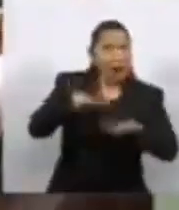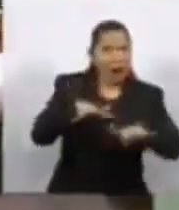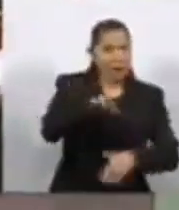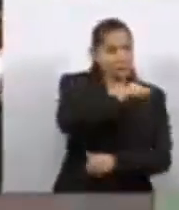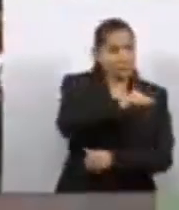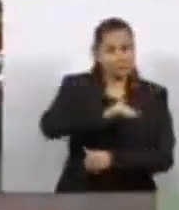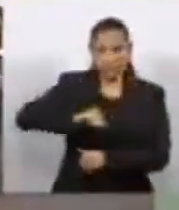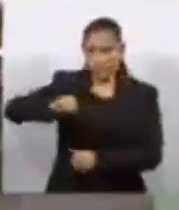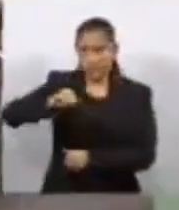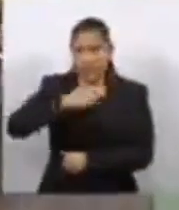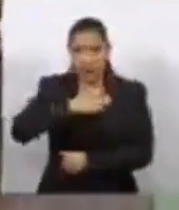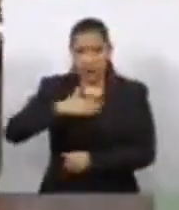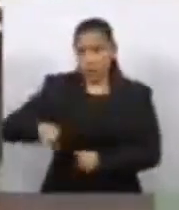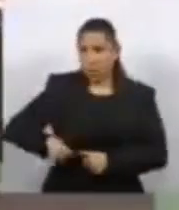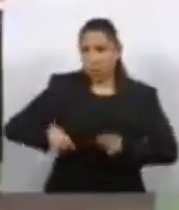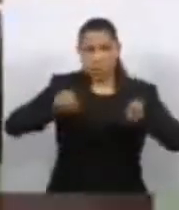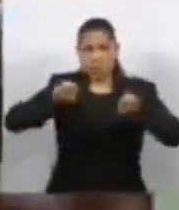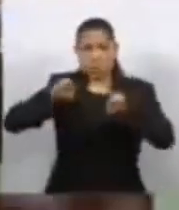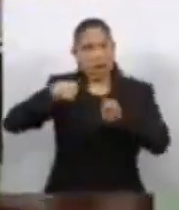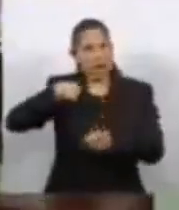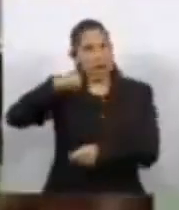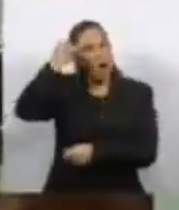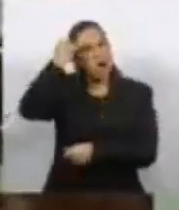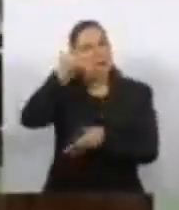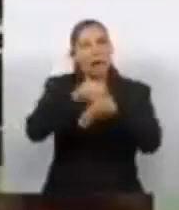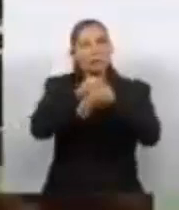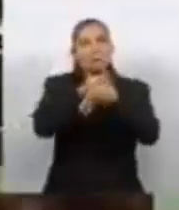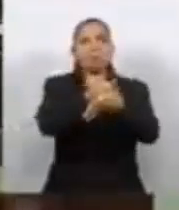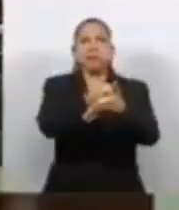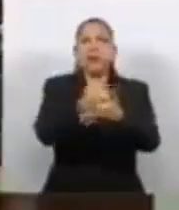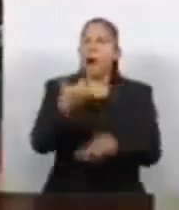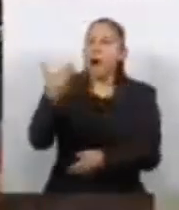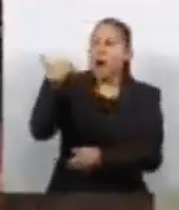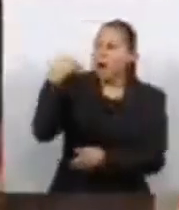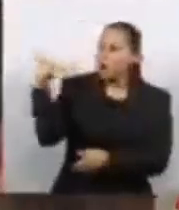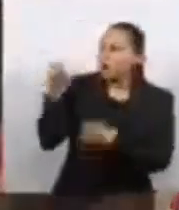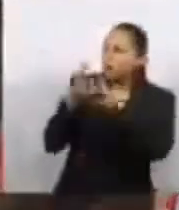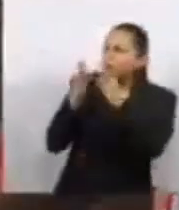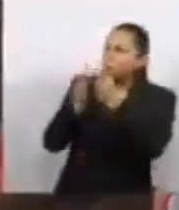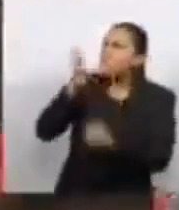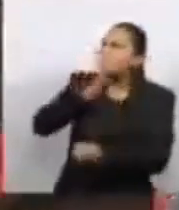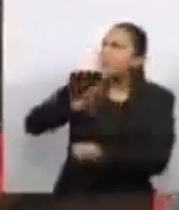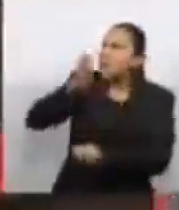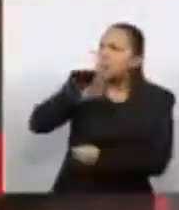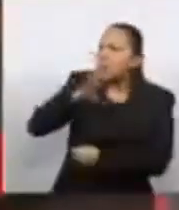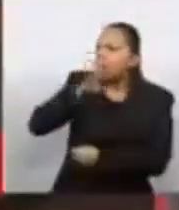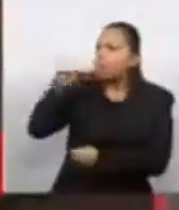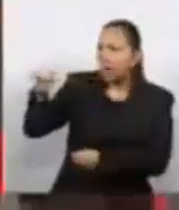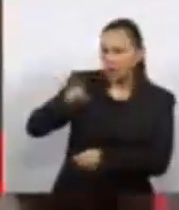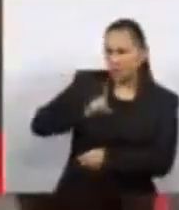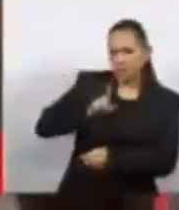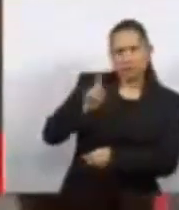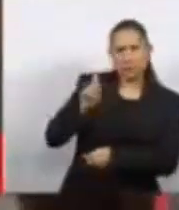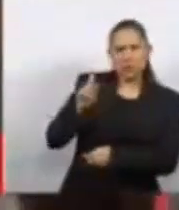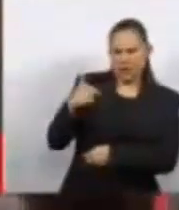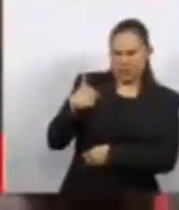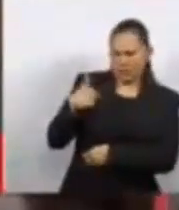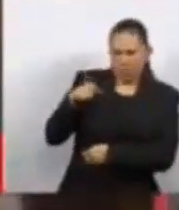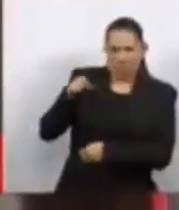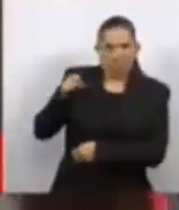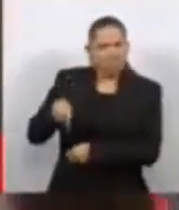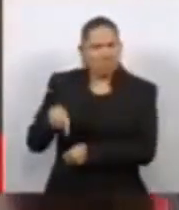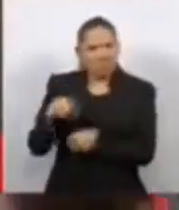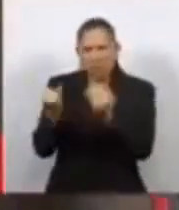tanto incapaces de desprenderse del pasado que dicen rechazar. Por eso, desde el día que se instaló